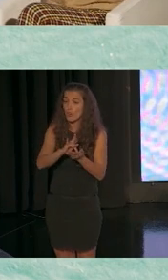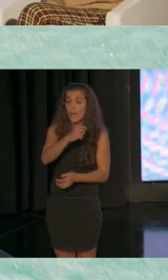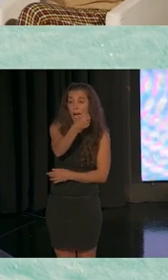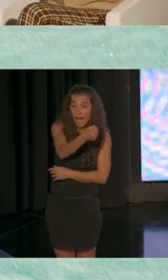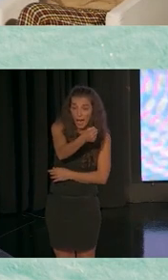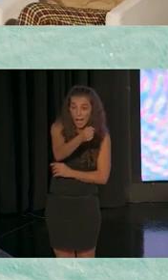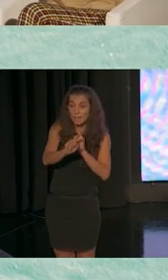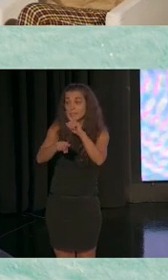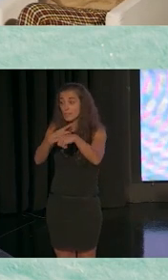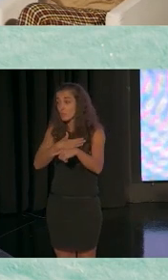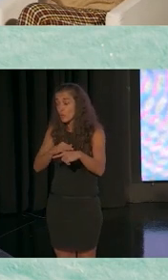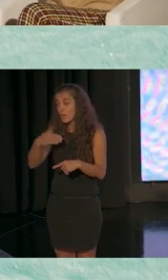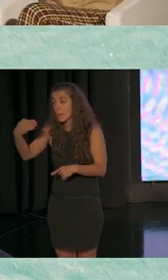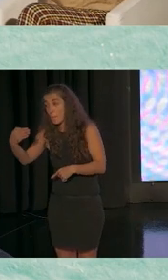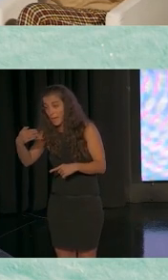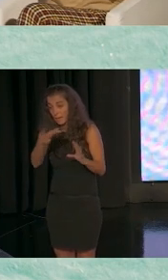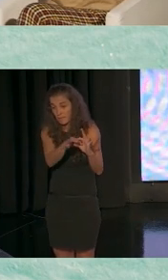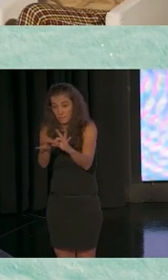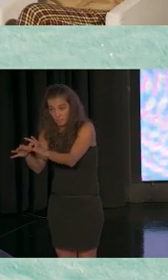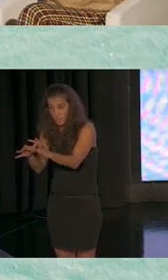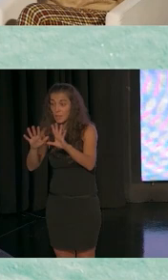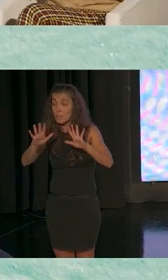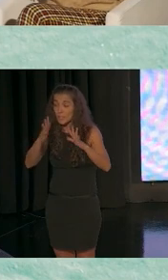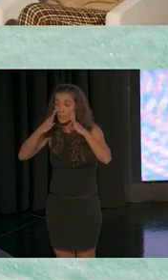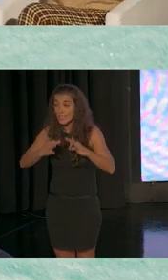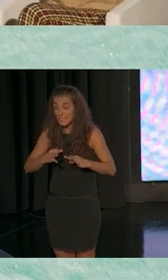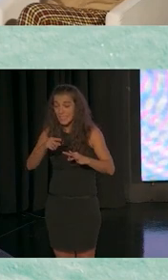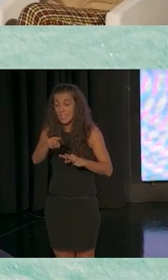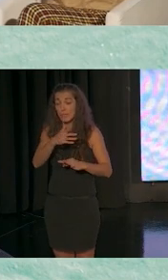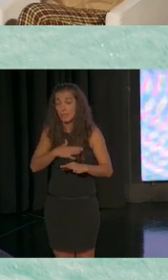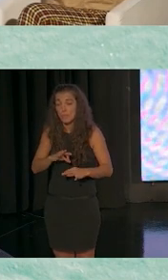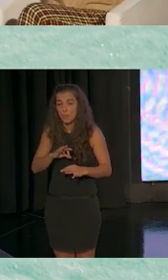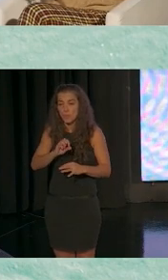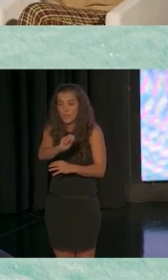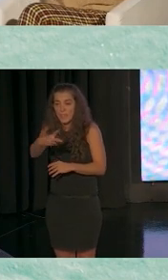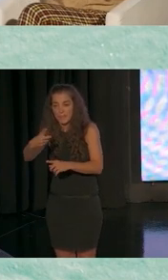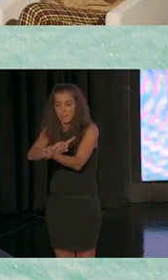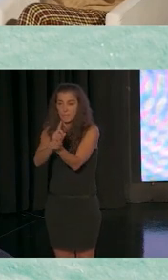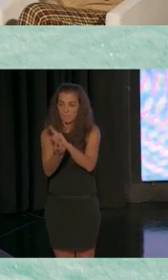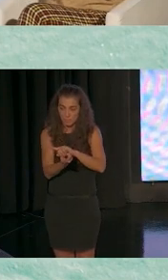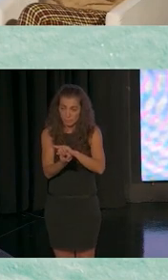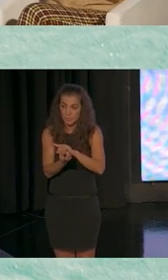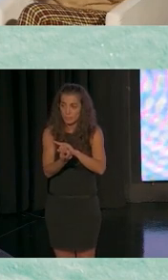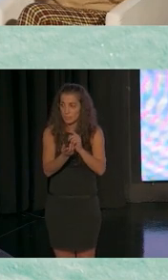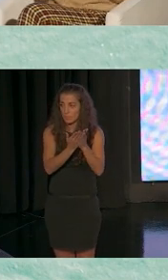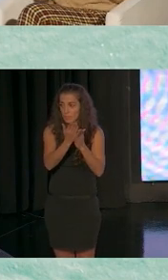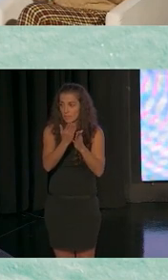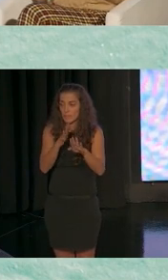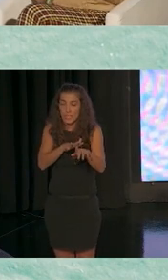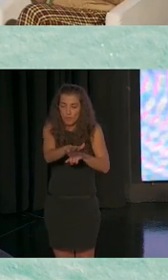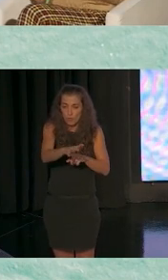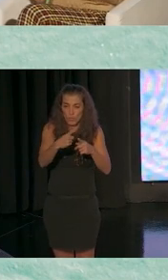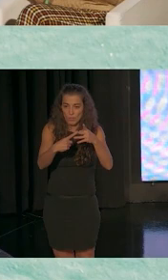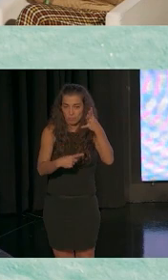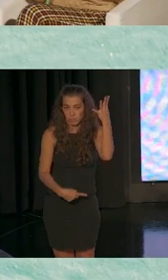bastante probable que ocurra B Pero eso no descarta que ese resultado B se pueda deber a infinidad de factores que no que no